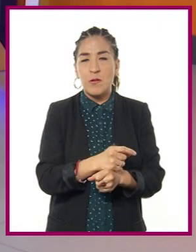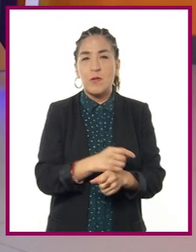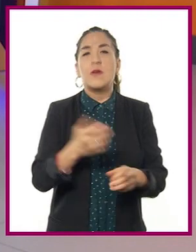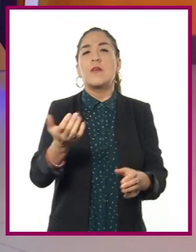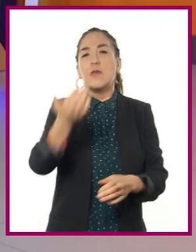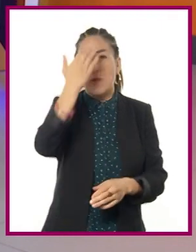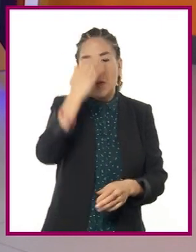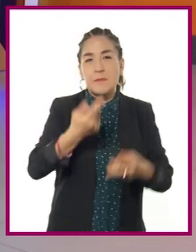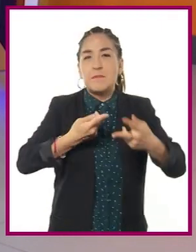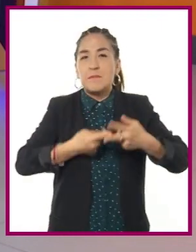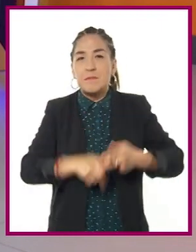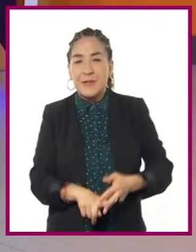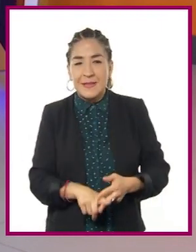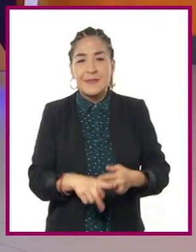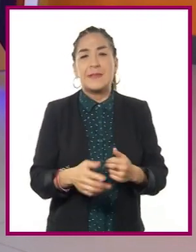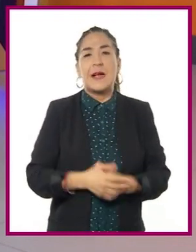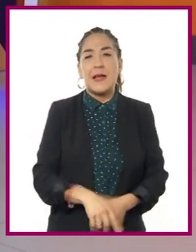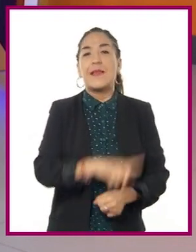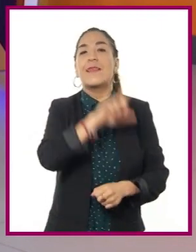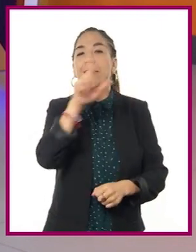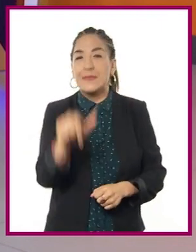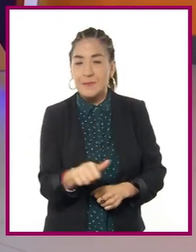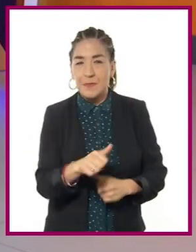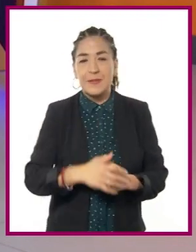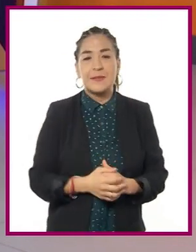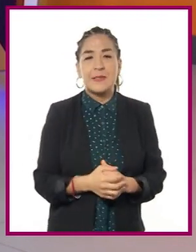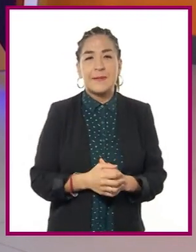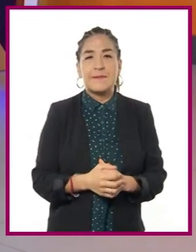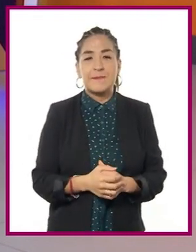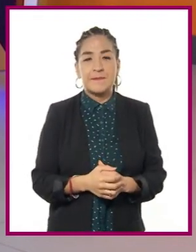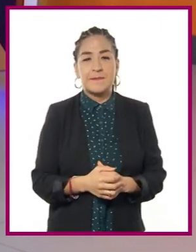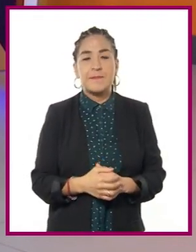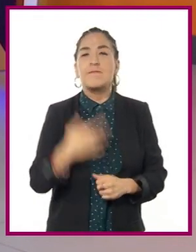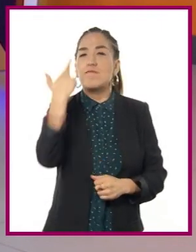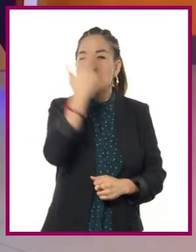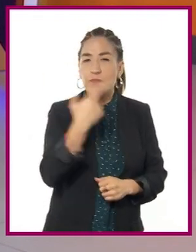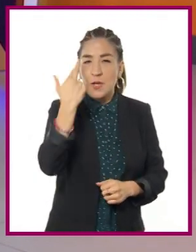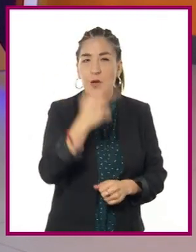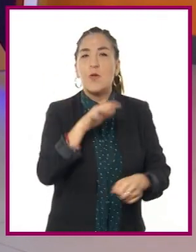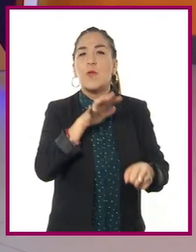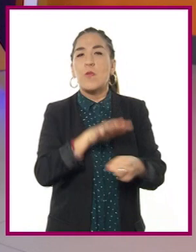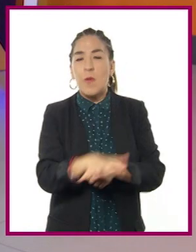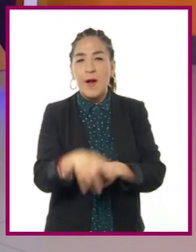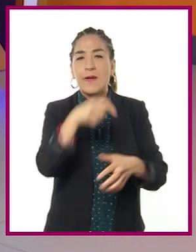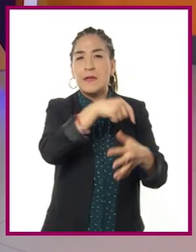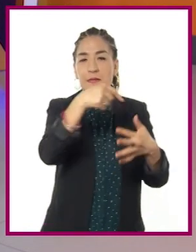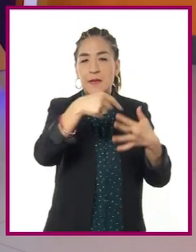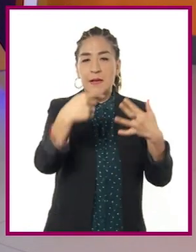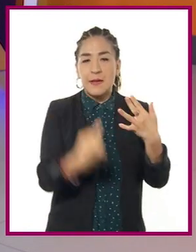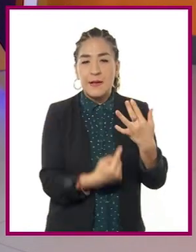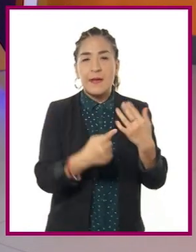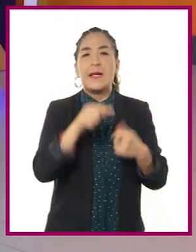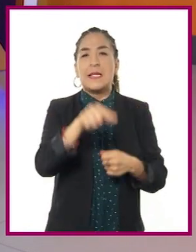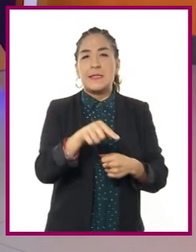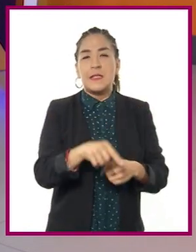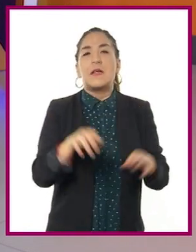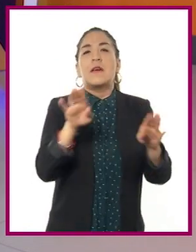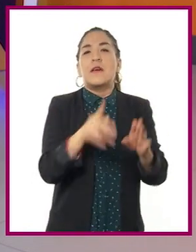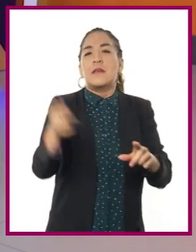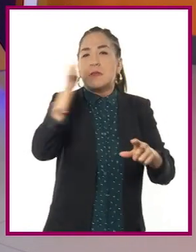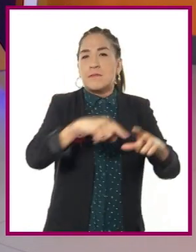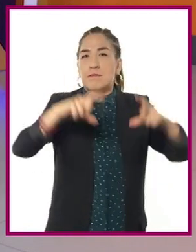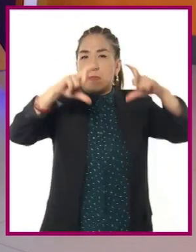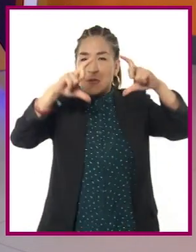conocimientos previos. Posteriormente, se identificarán y analizarán los elementos de la